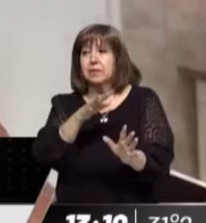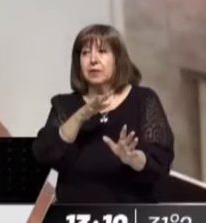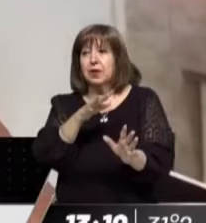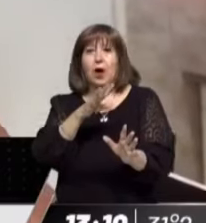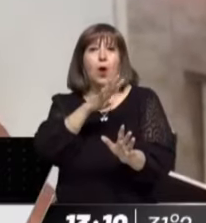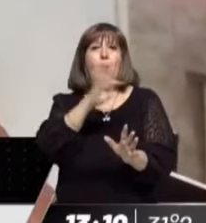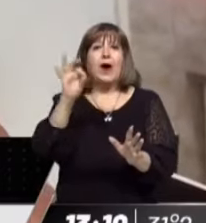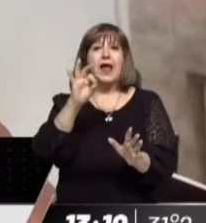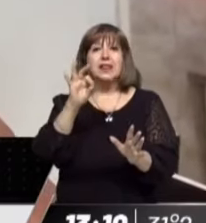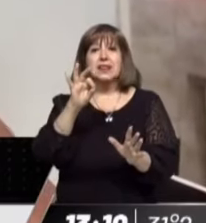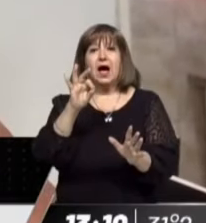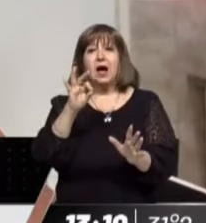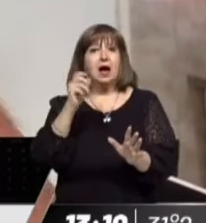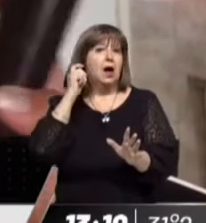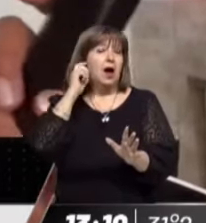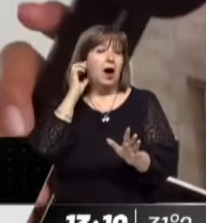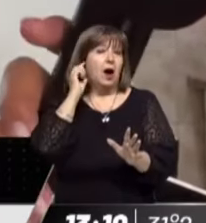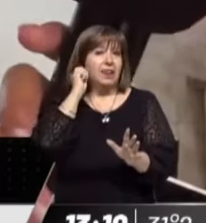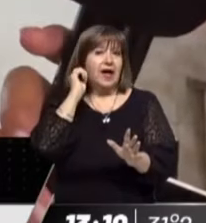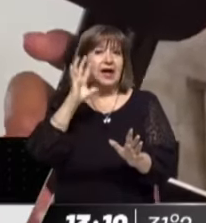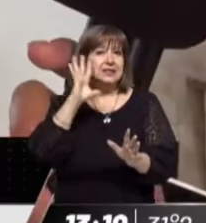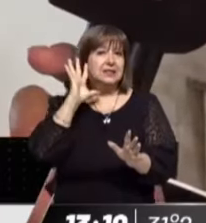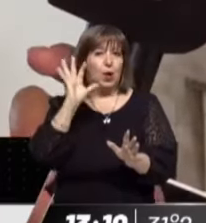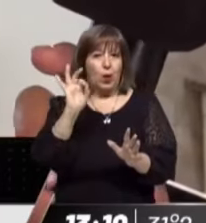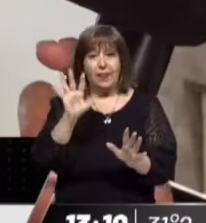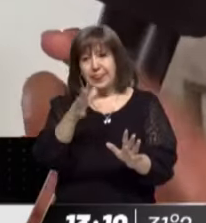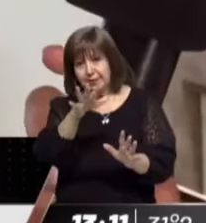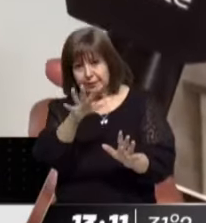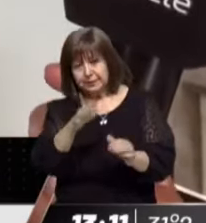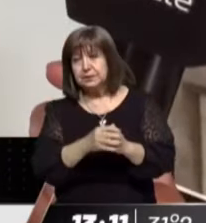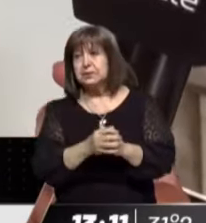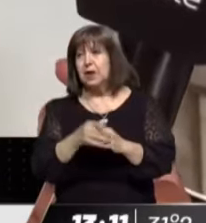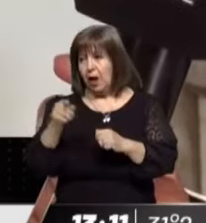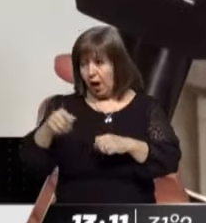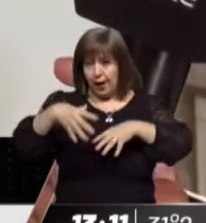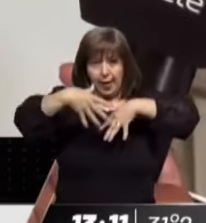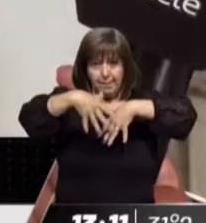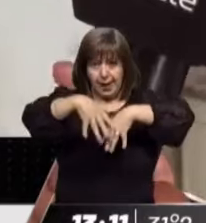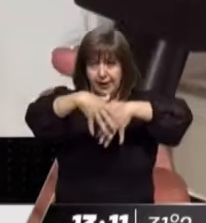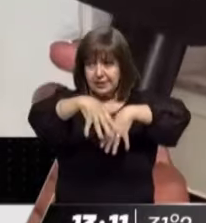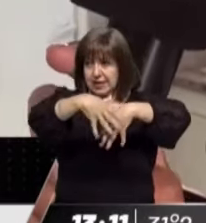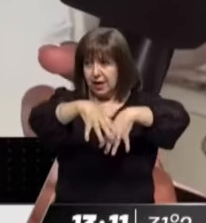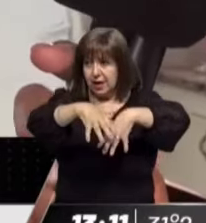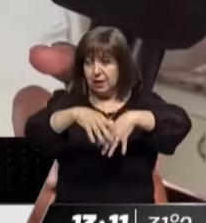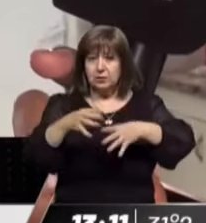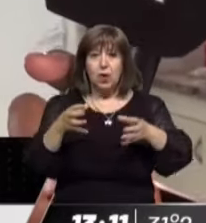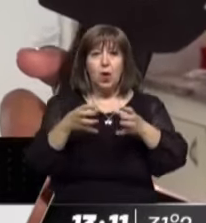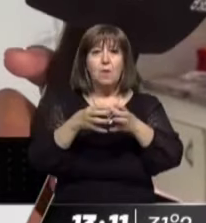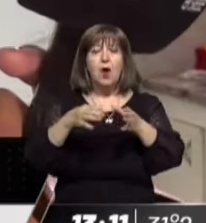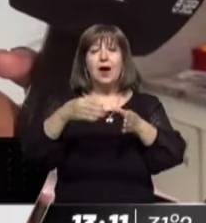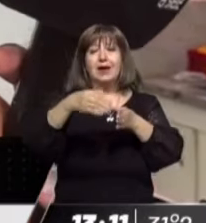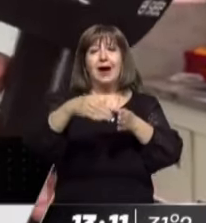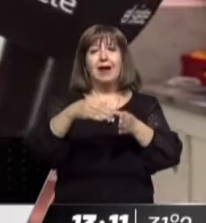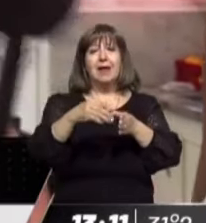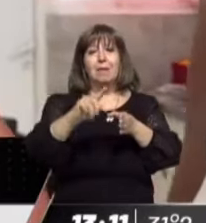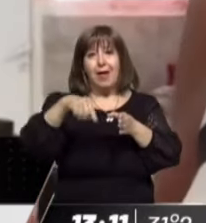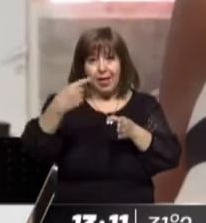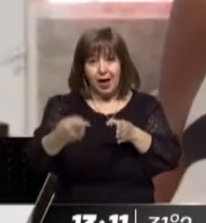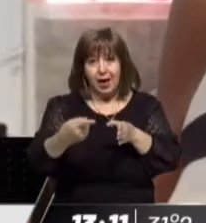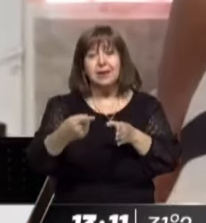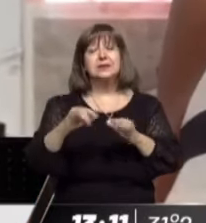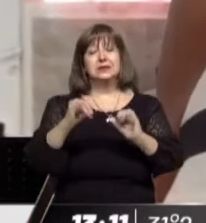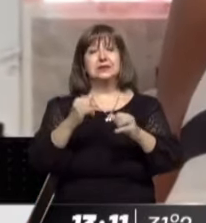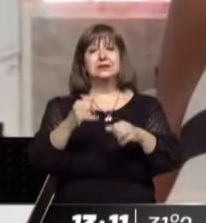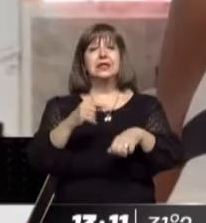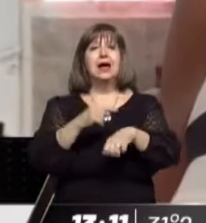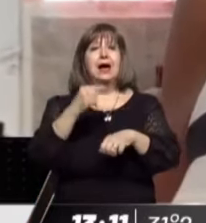entre 40 y 50 años y van a hacer una marcha ustedes la van a hacer en el mismo lugar donde ocurrió el hecho Urquiza Y mitre a qué hora mañana mañana